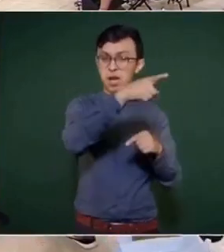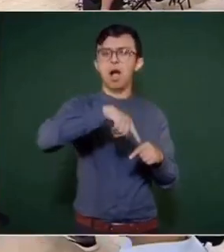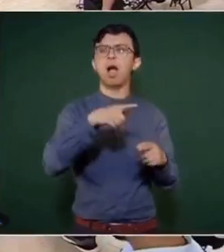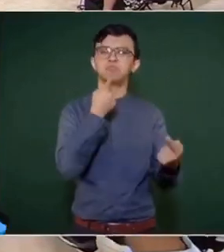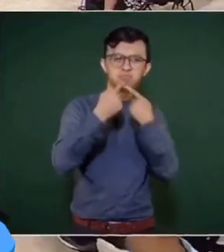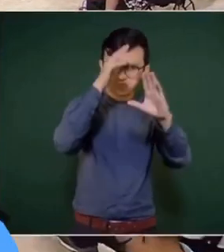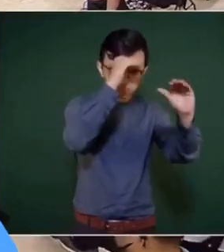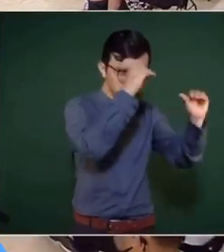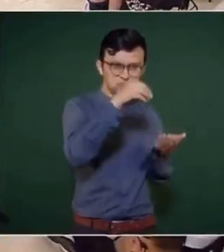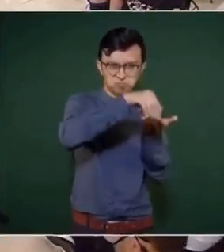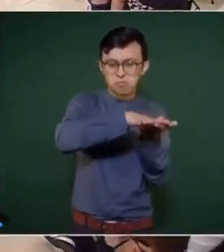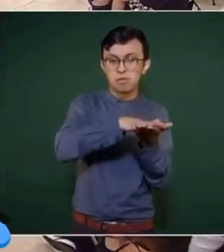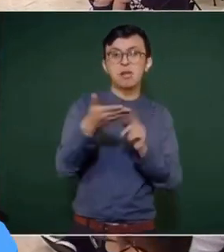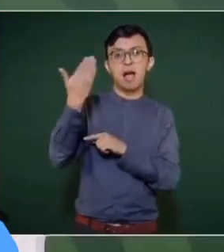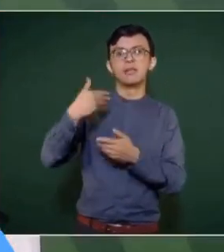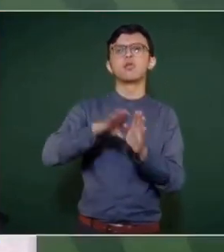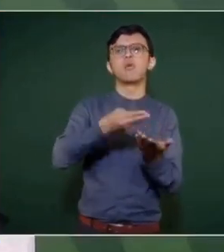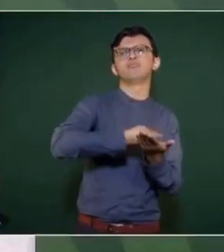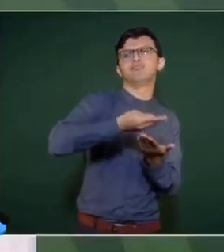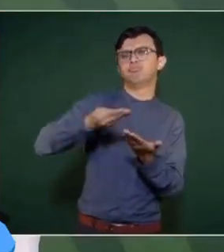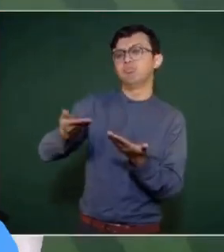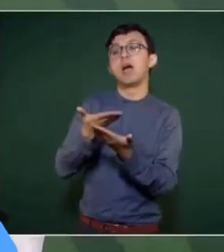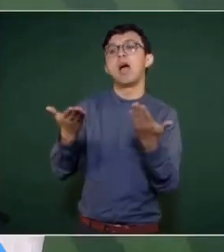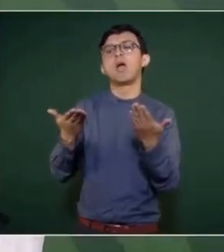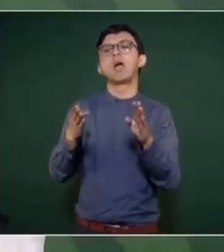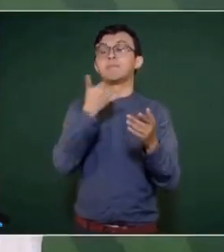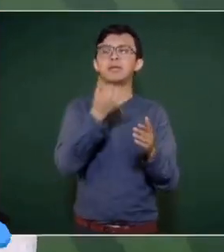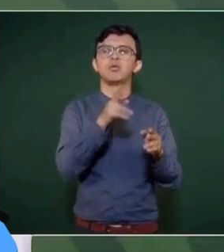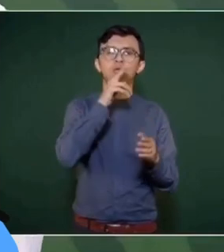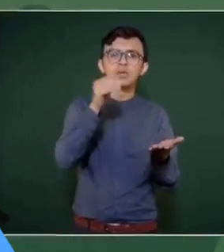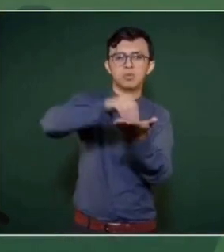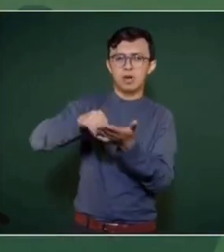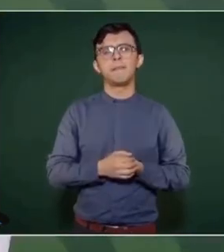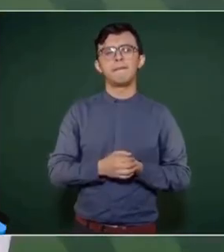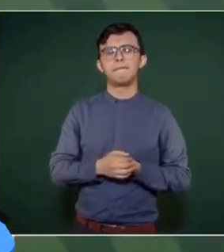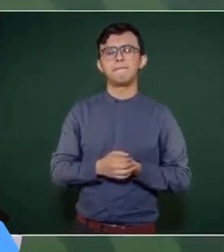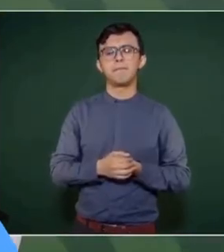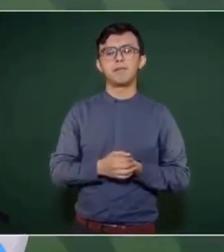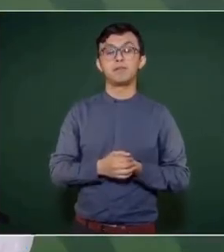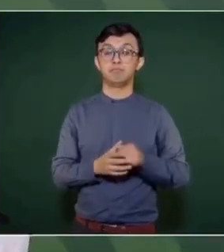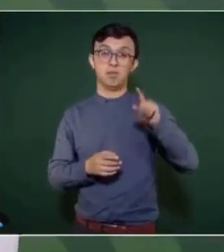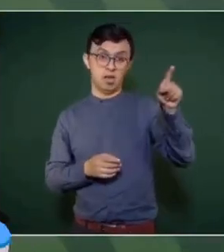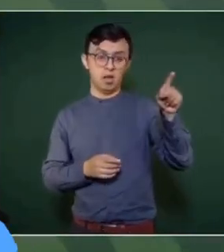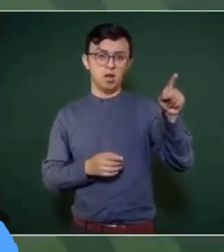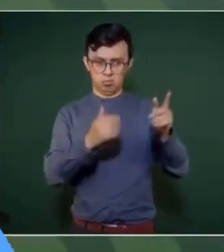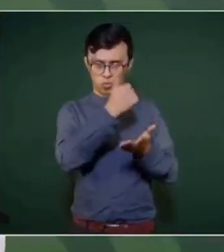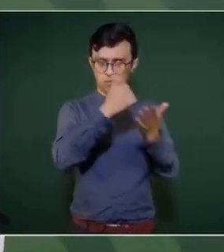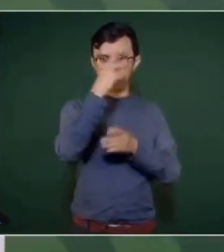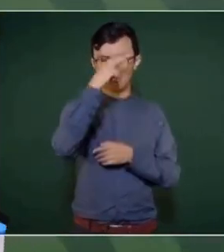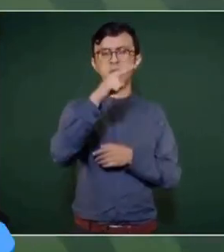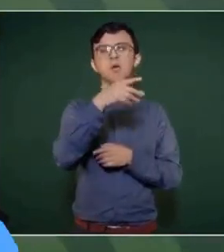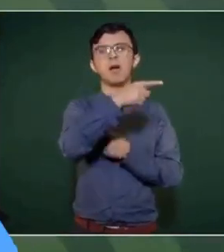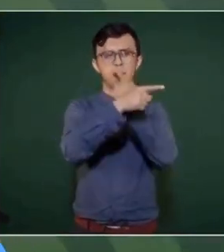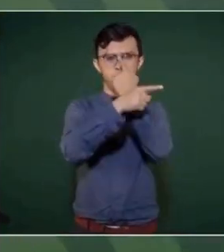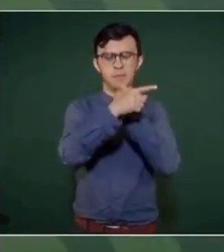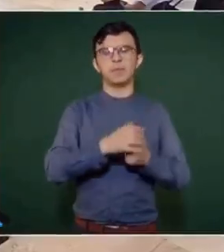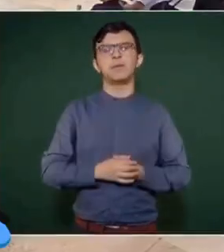acuerdo. Antes eran boletines, ahora le llaman nado sincronizado. Y en la Ciudad de México, que